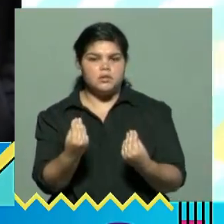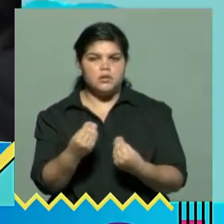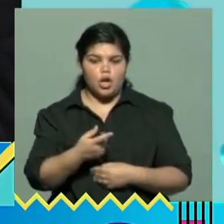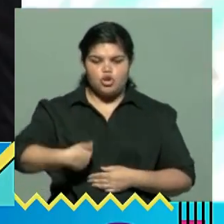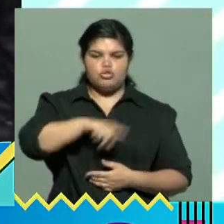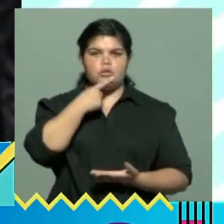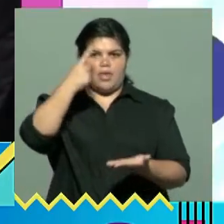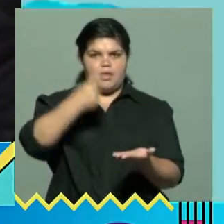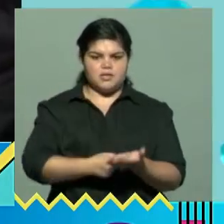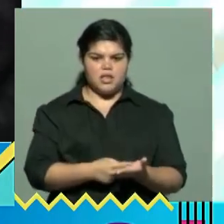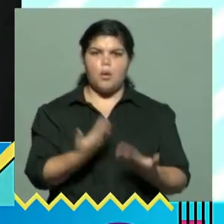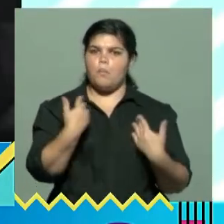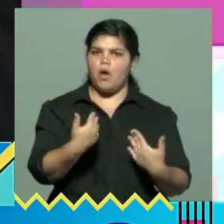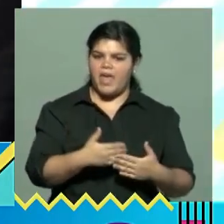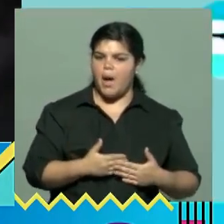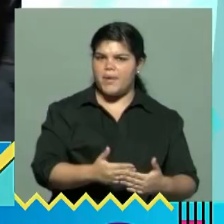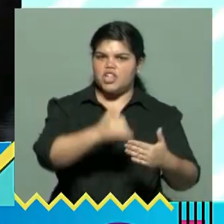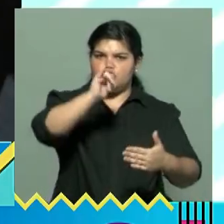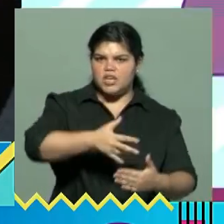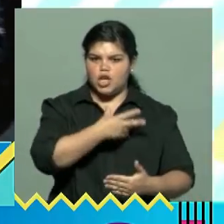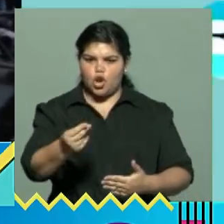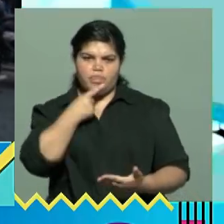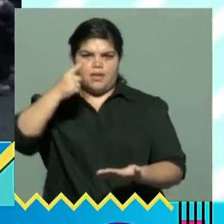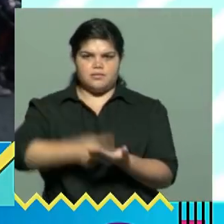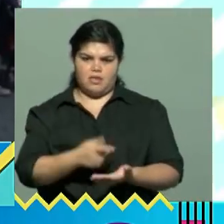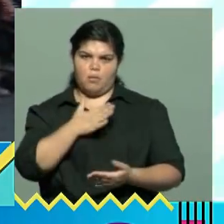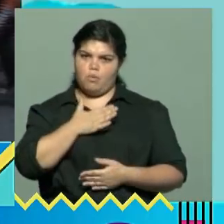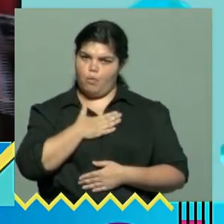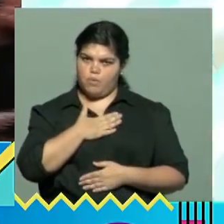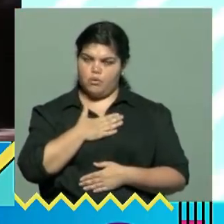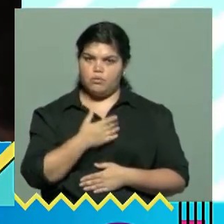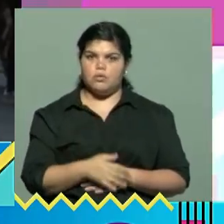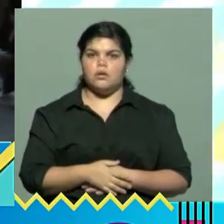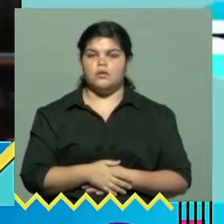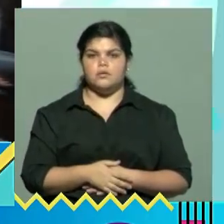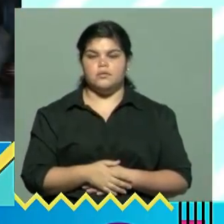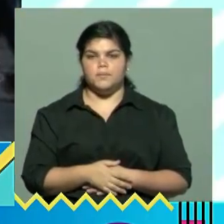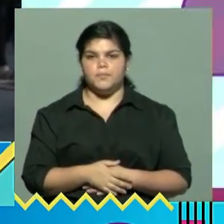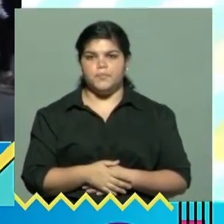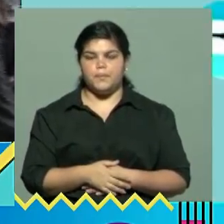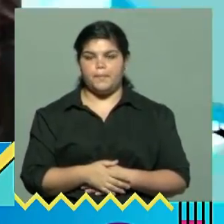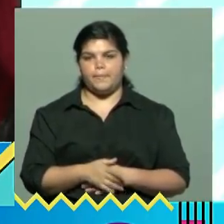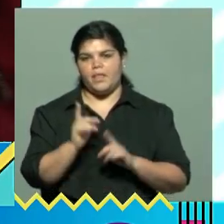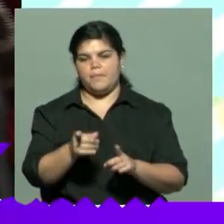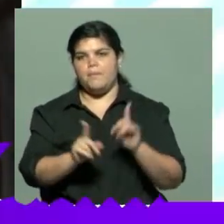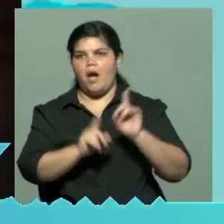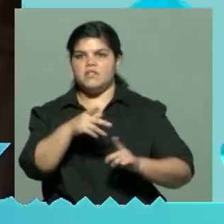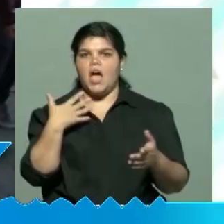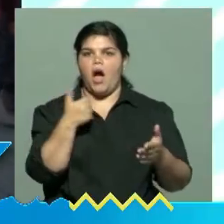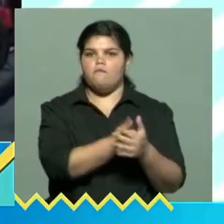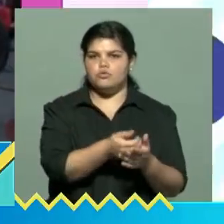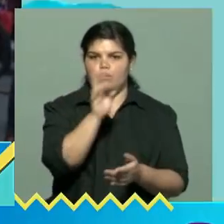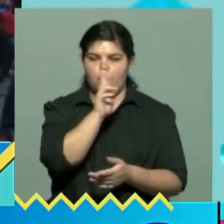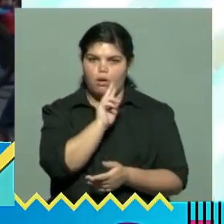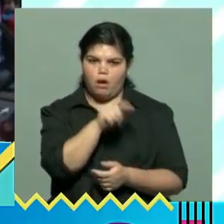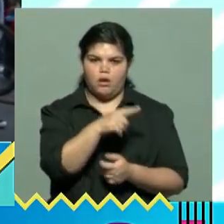decidir si queremos tener un embarazo o no. Si en el caso de que, digamos, la mujer haya sido usada, en el caso de que,